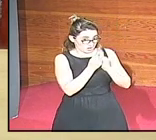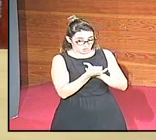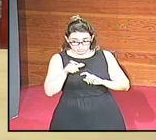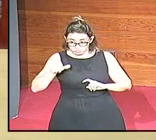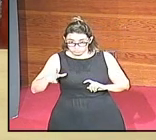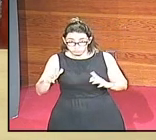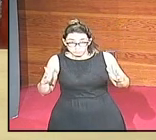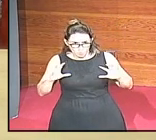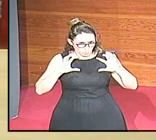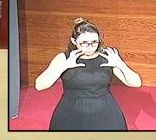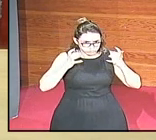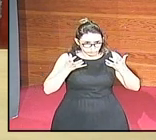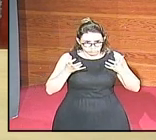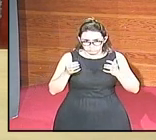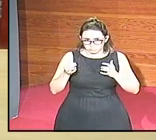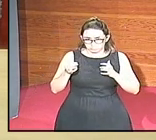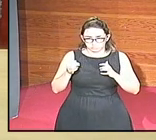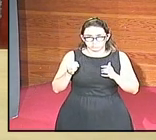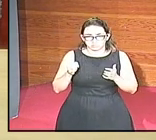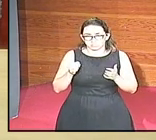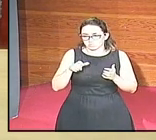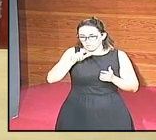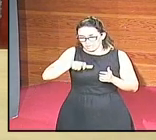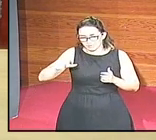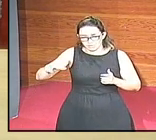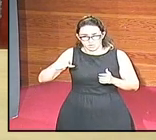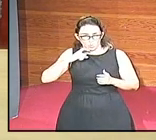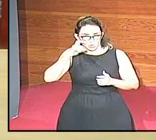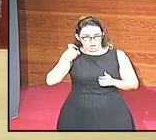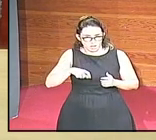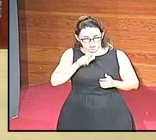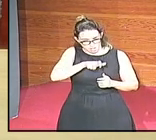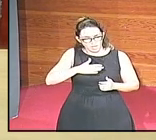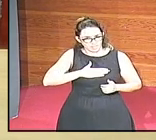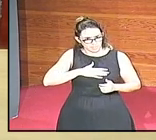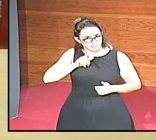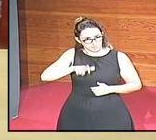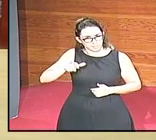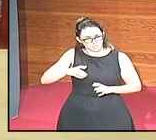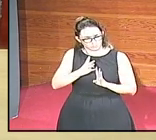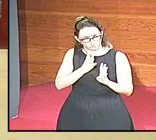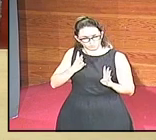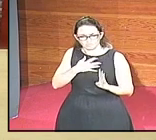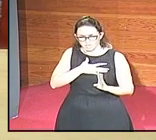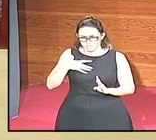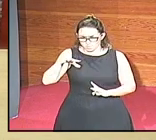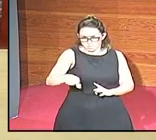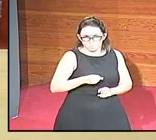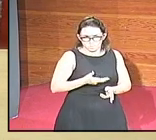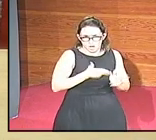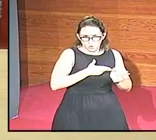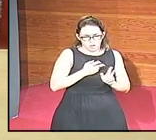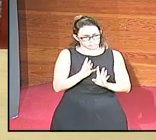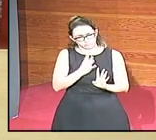contraria. Las colas que había los primeros días de civiles para coger armas eran